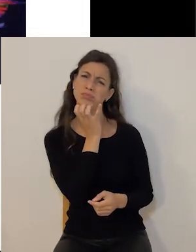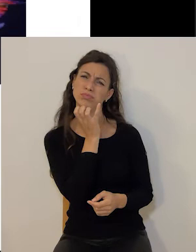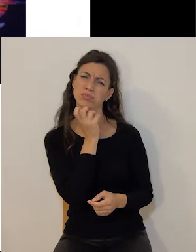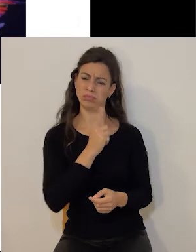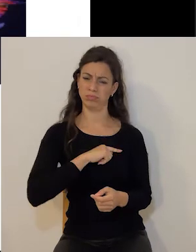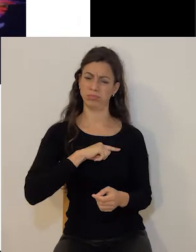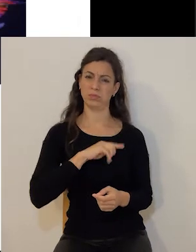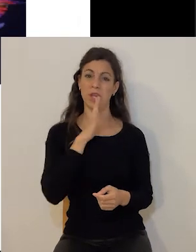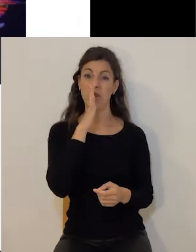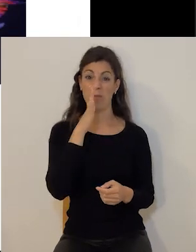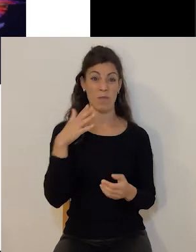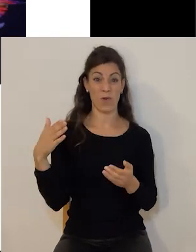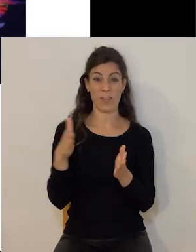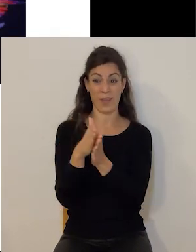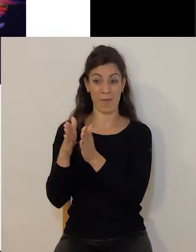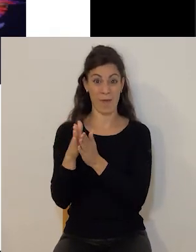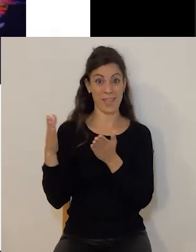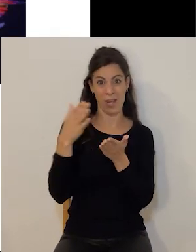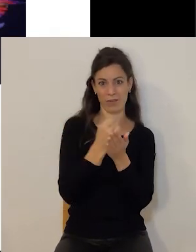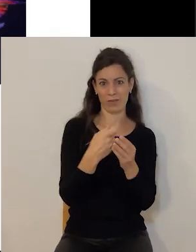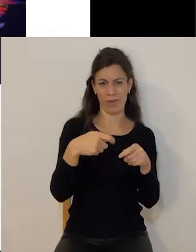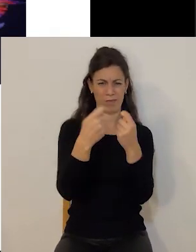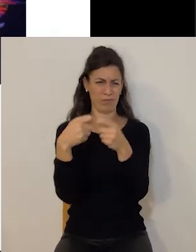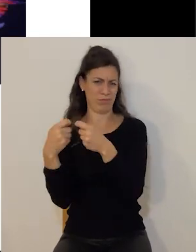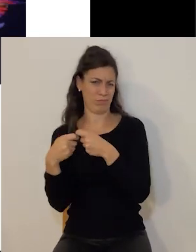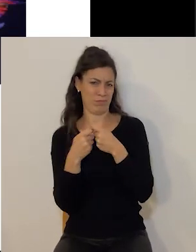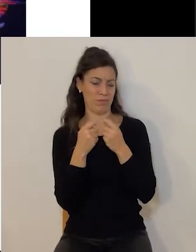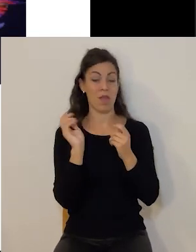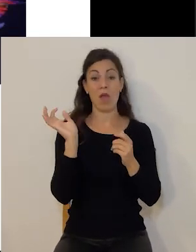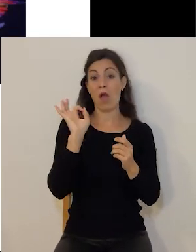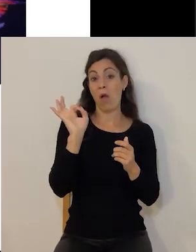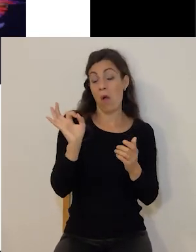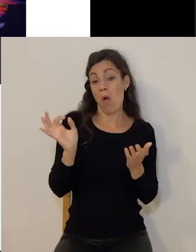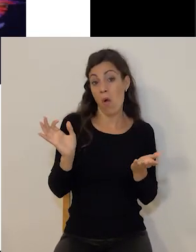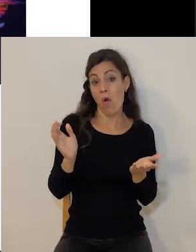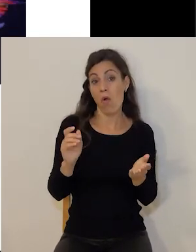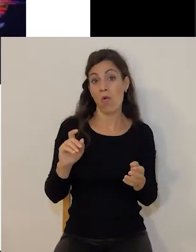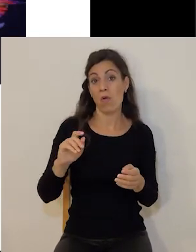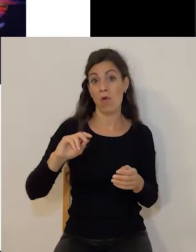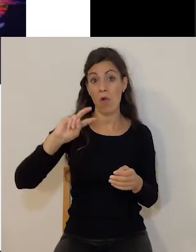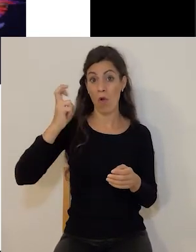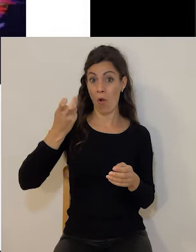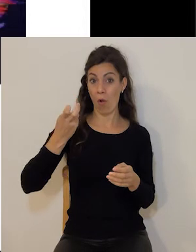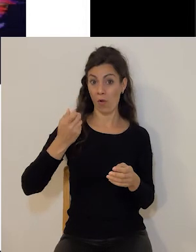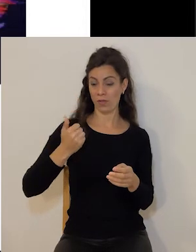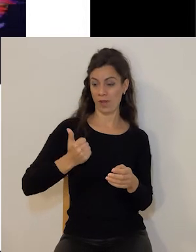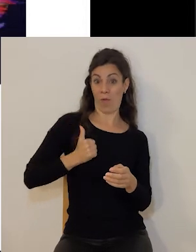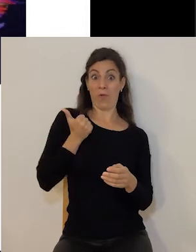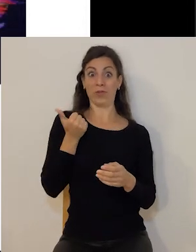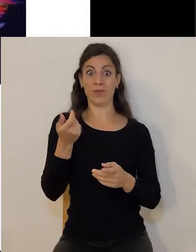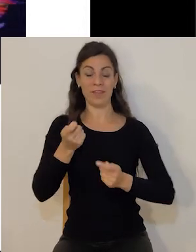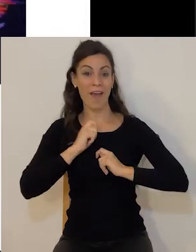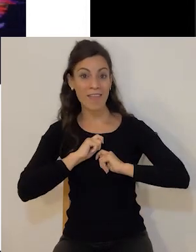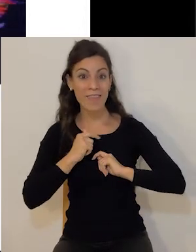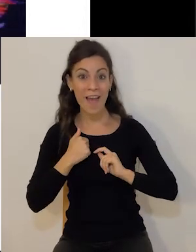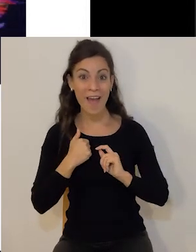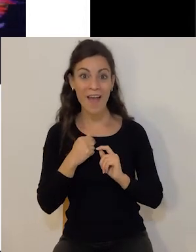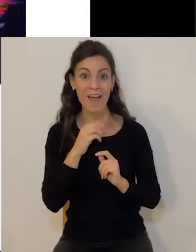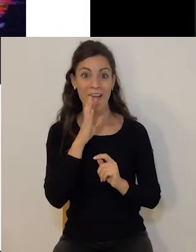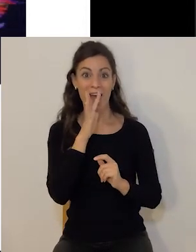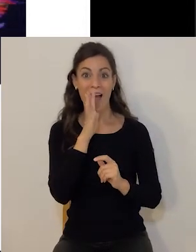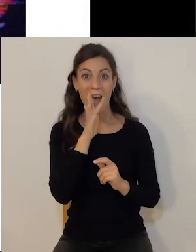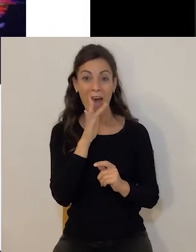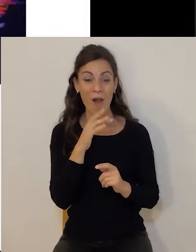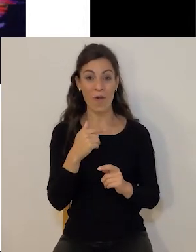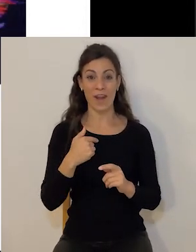sus compañeros lo han roto, o puede decir, me dan otra oportunidad, o ahora viene mi turno,